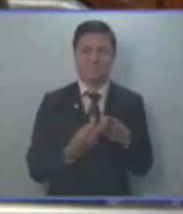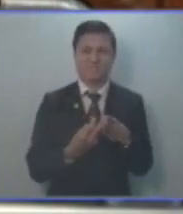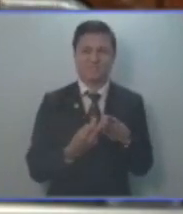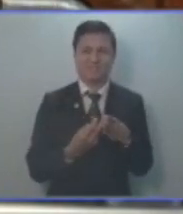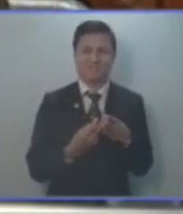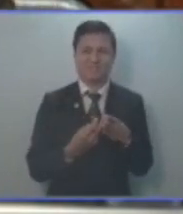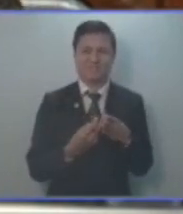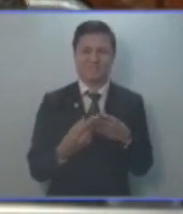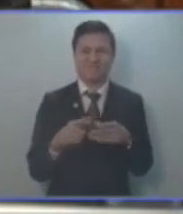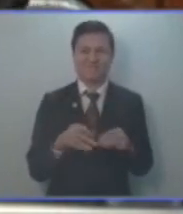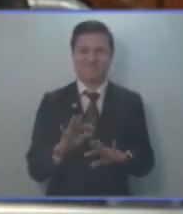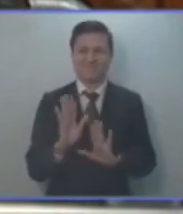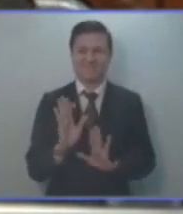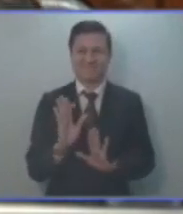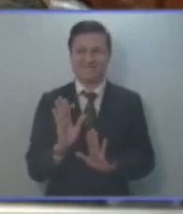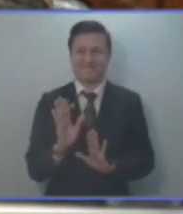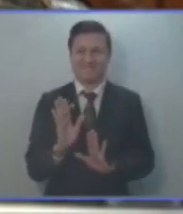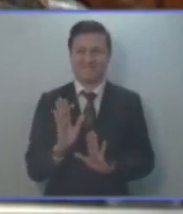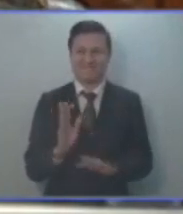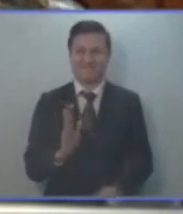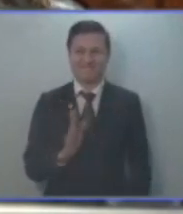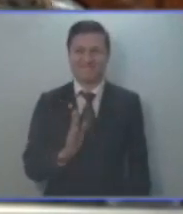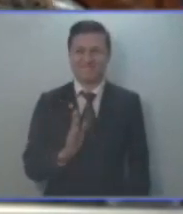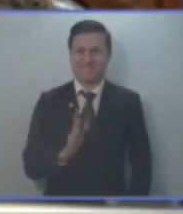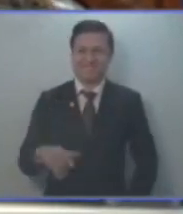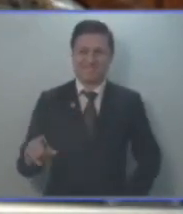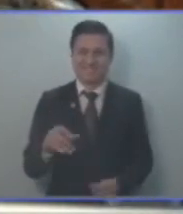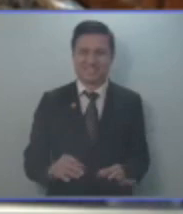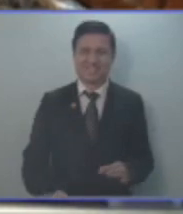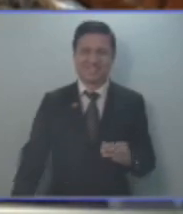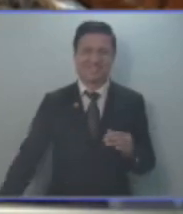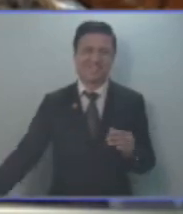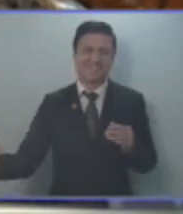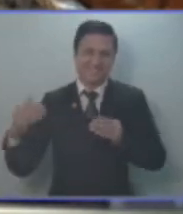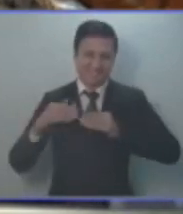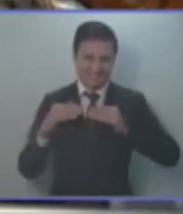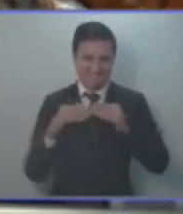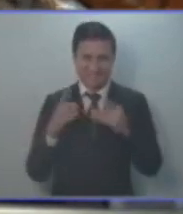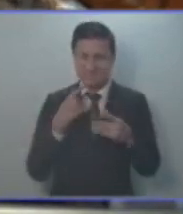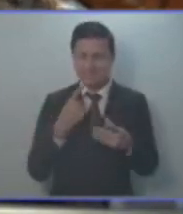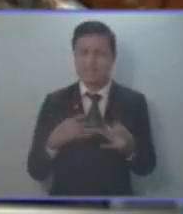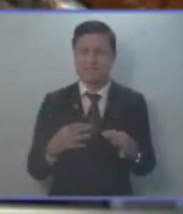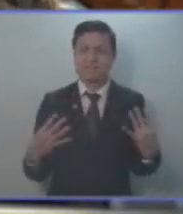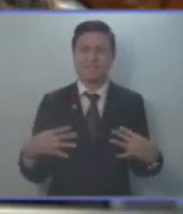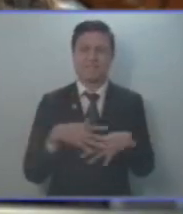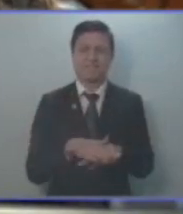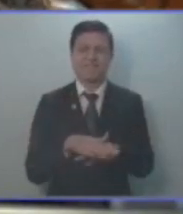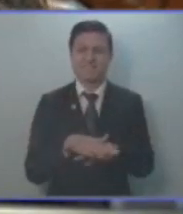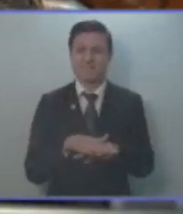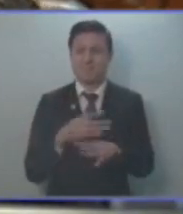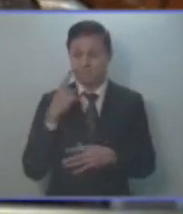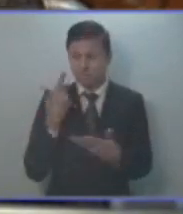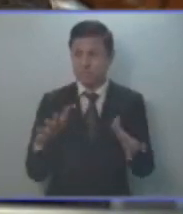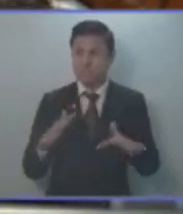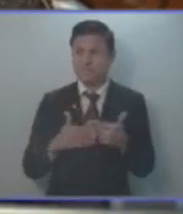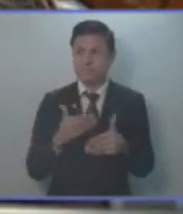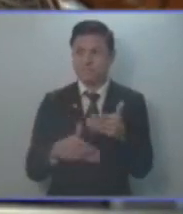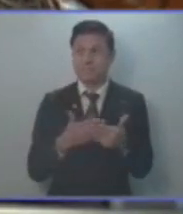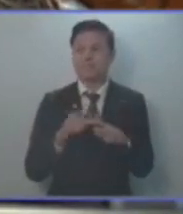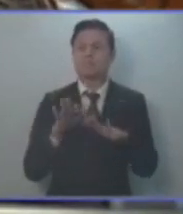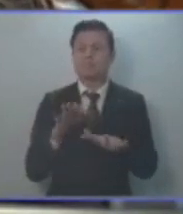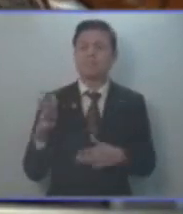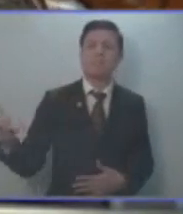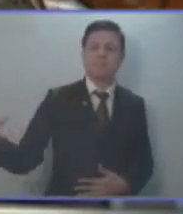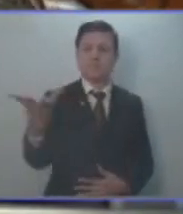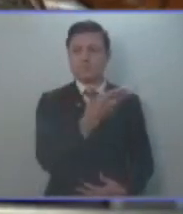al ministro de hacienda y su equipo a todos los técnicos que participaron y por supuesto gracias a